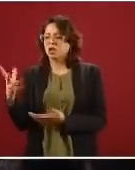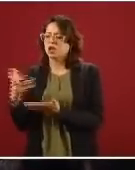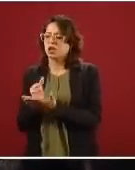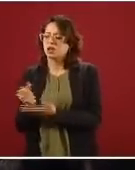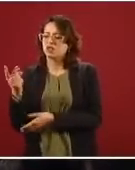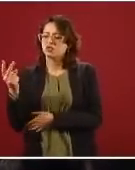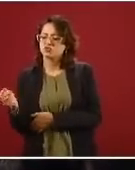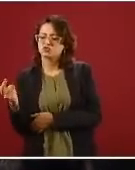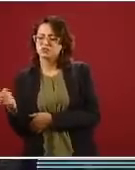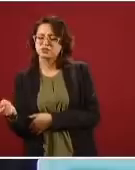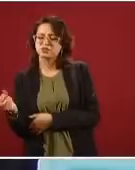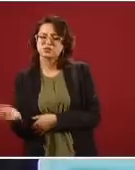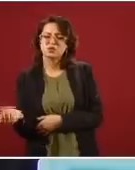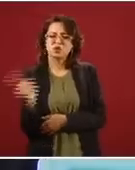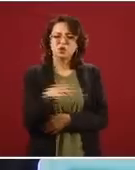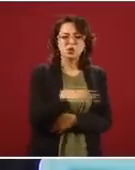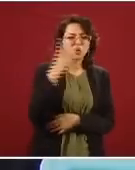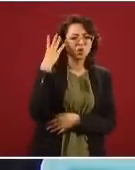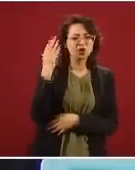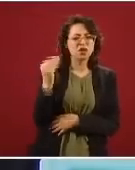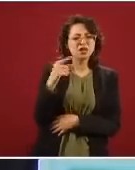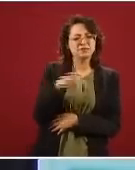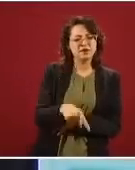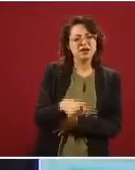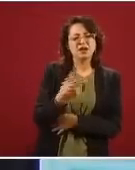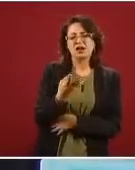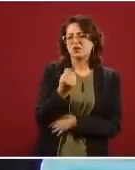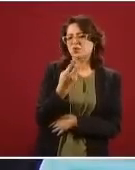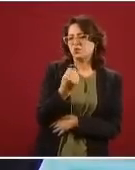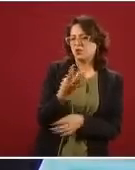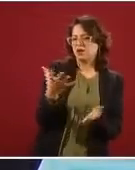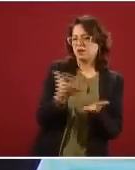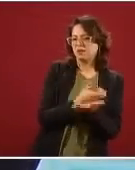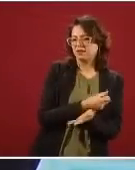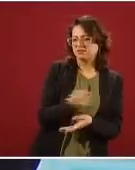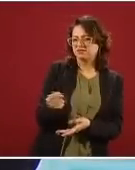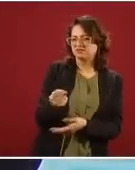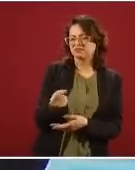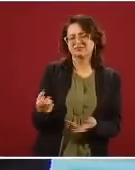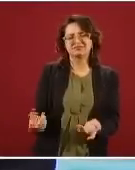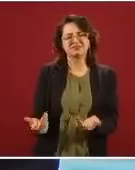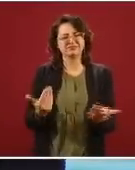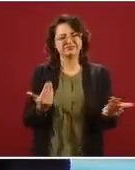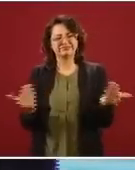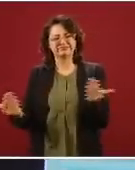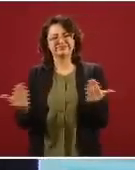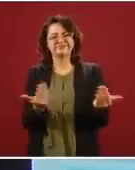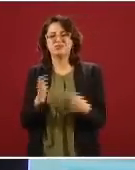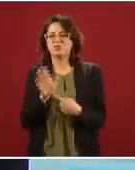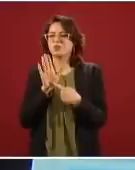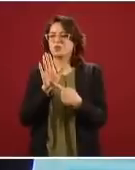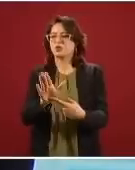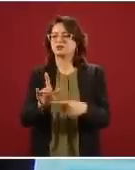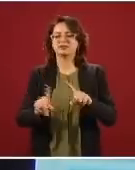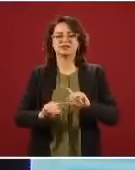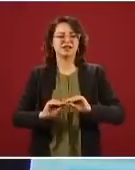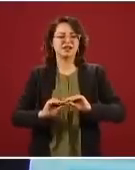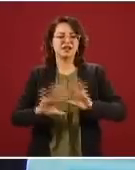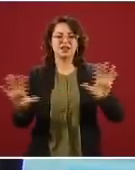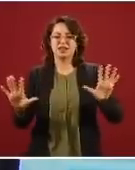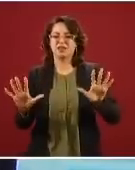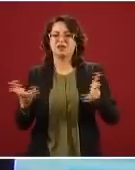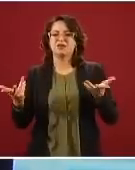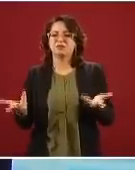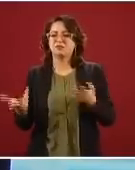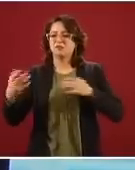Michoacán, mientras que en Colima, un margen de 9.02 pesos. Queda evidente que las empresas,